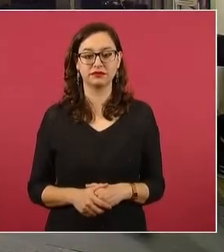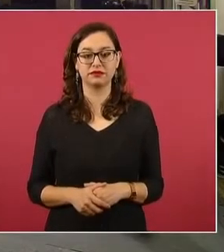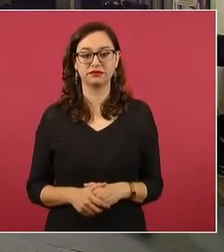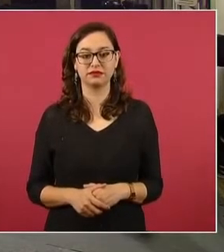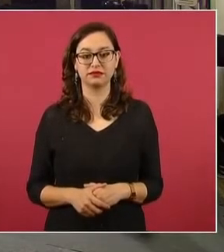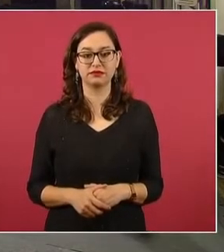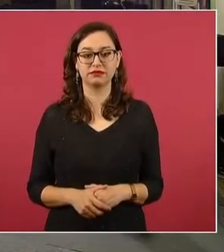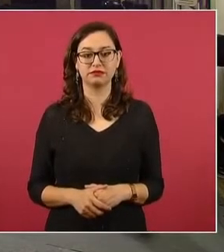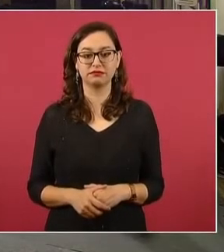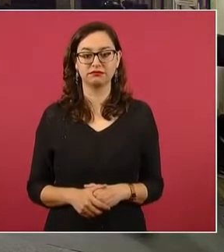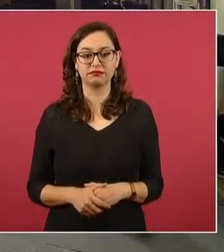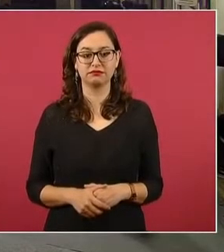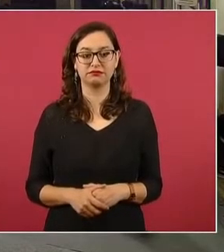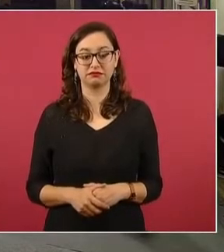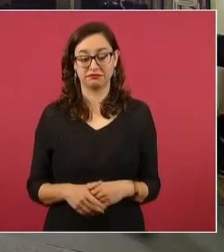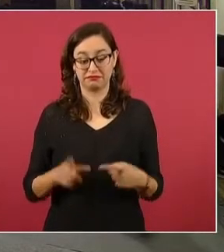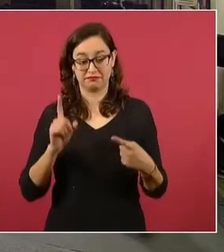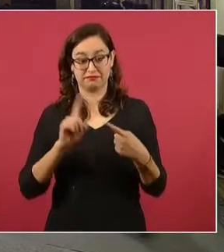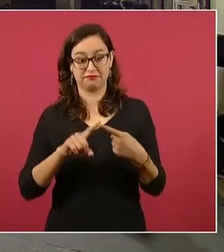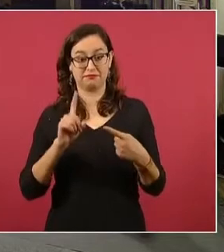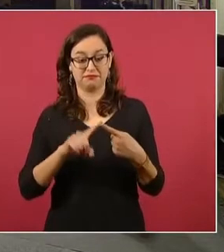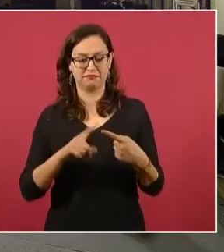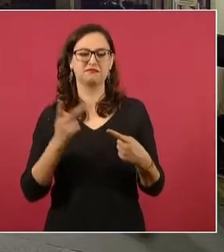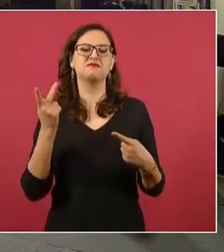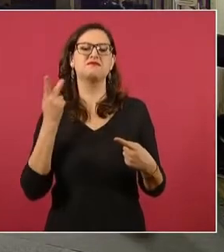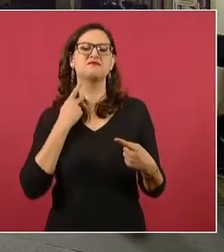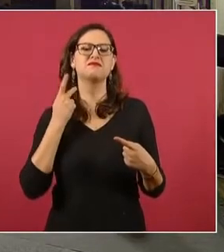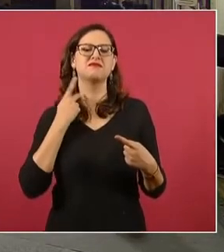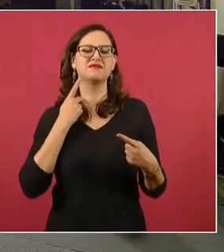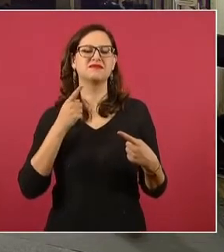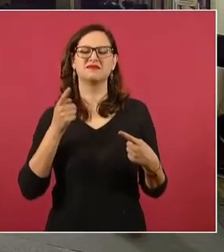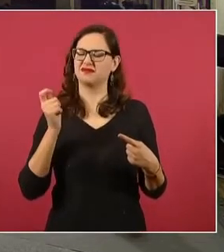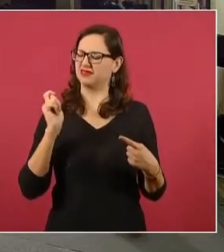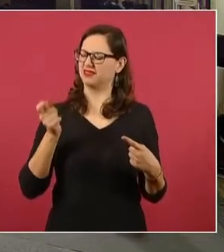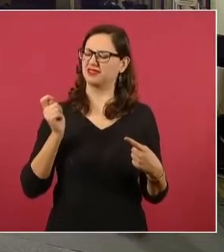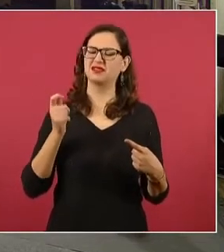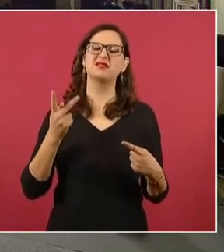es que deben de entender que la política es servicio,